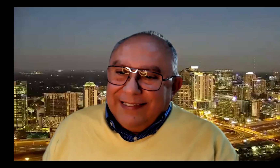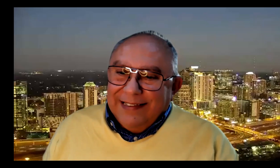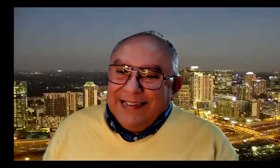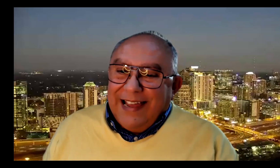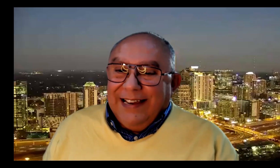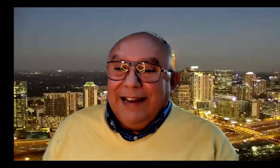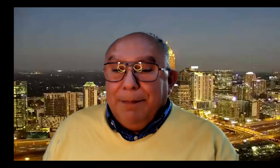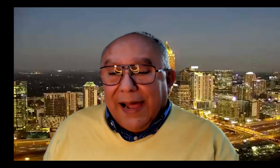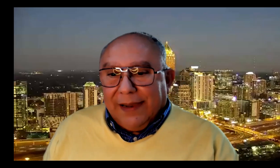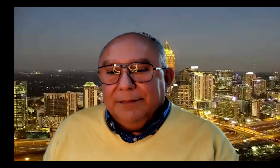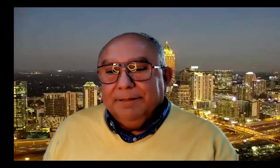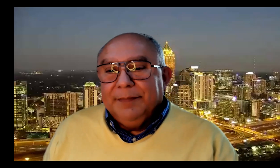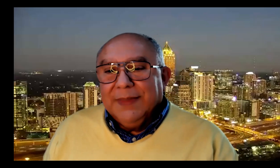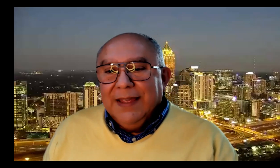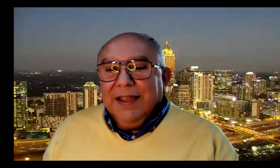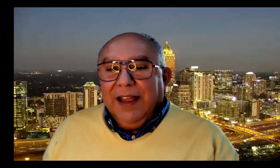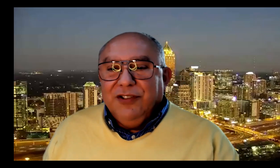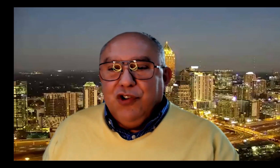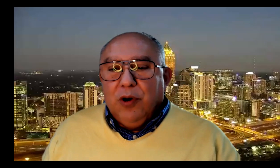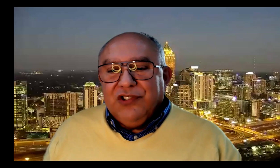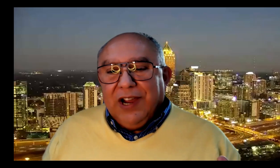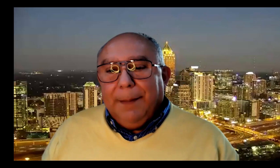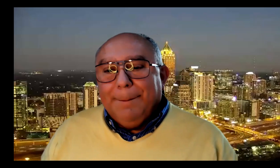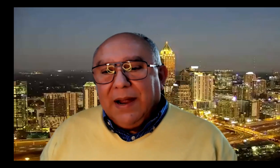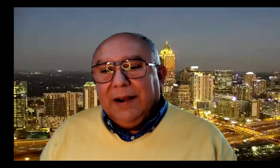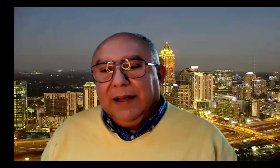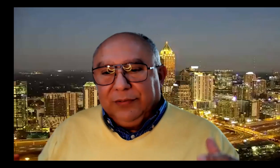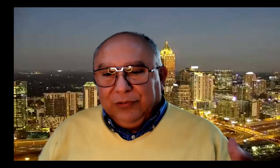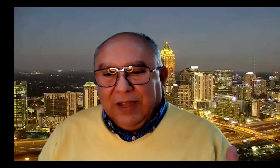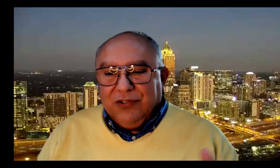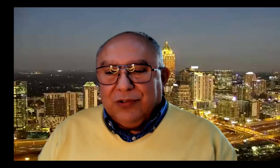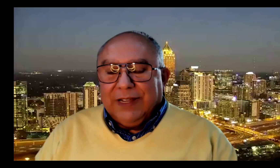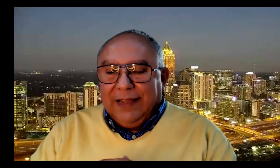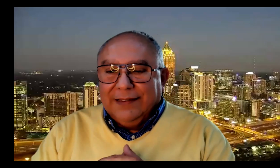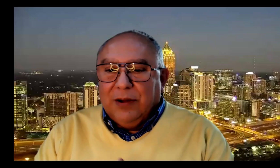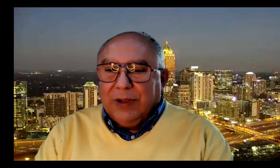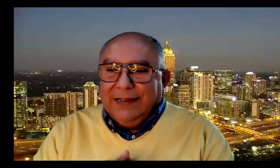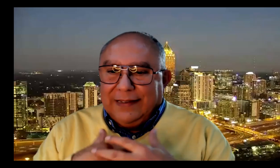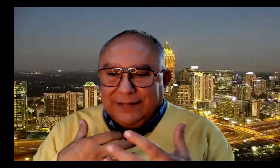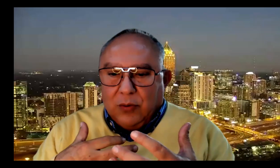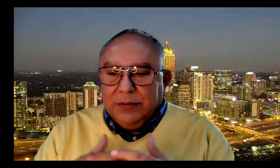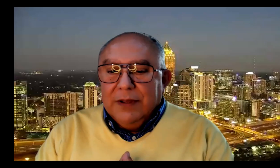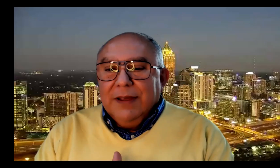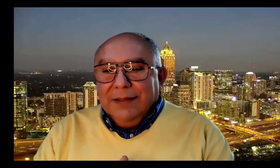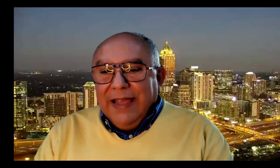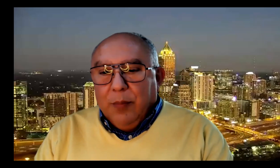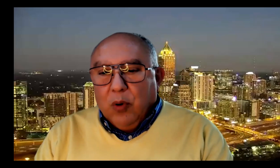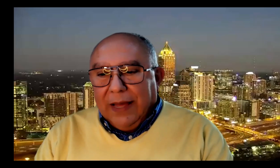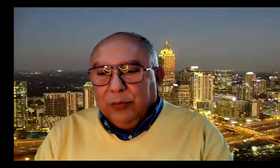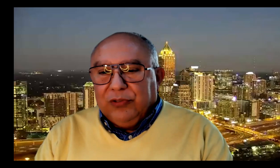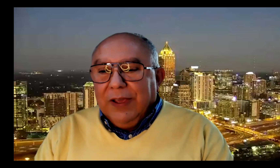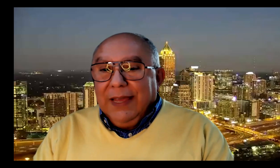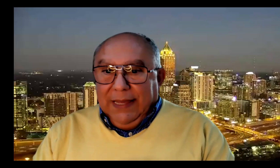la licencia en el bar. El Georgia Bar Association, que es la organización